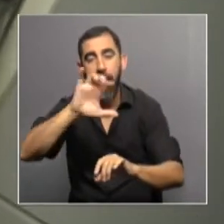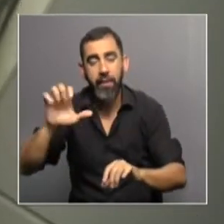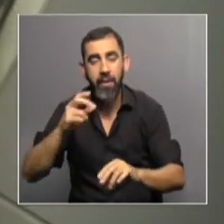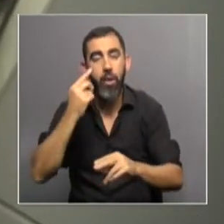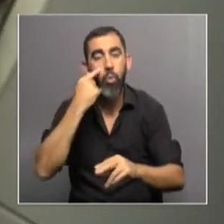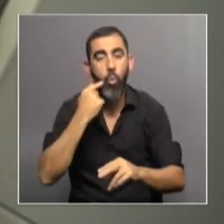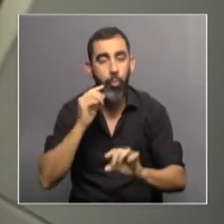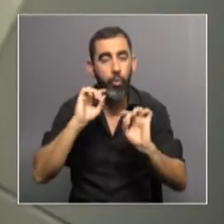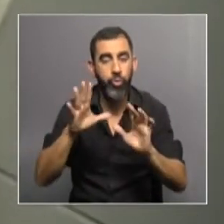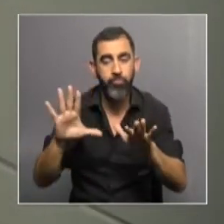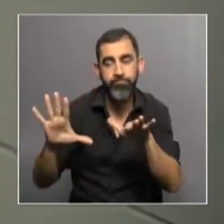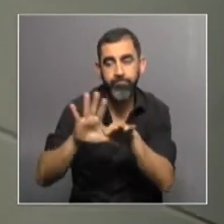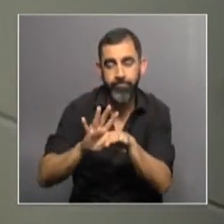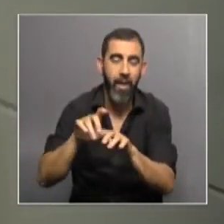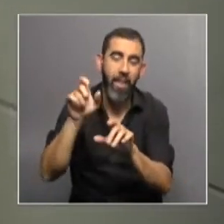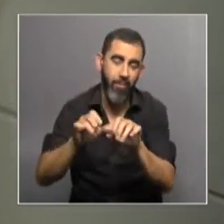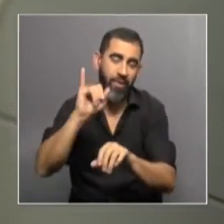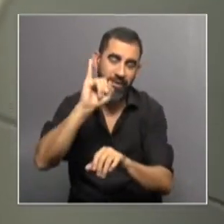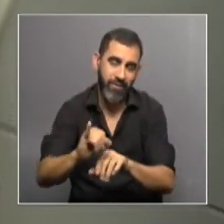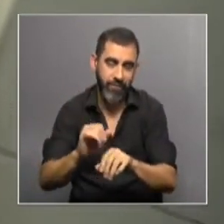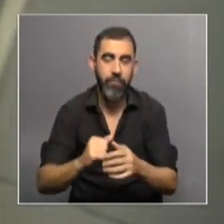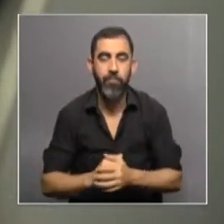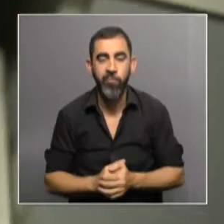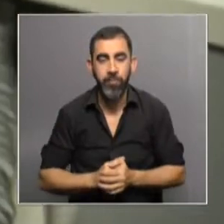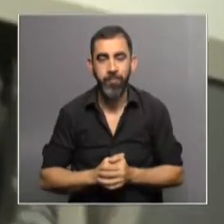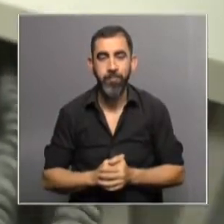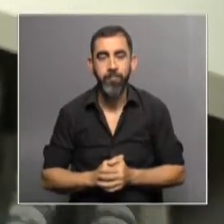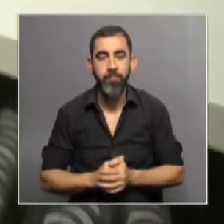números asociados a ellos y un perfil genético